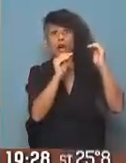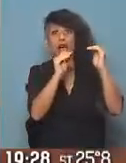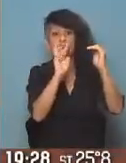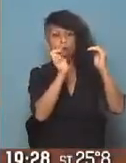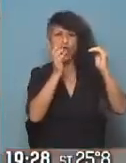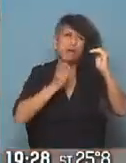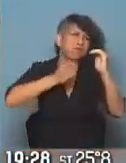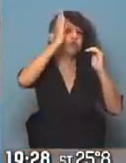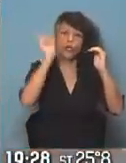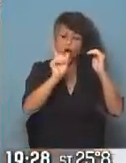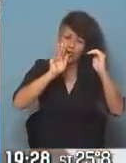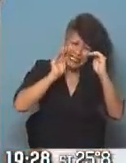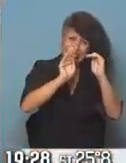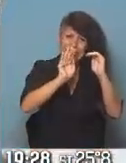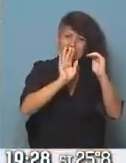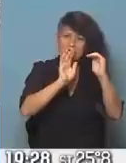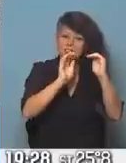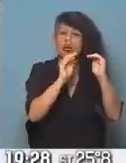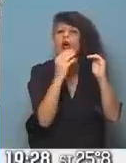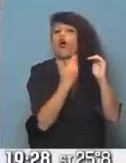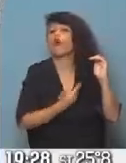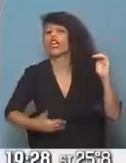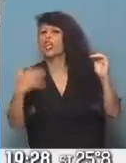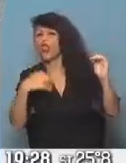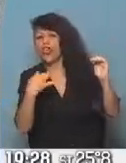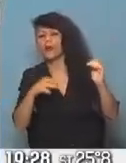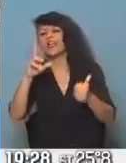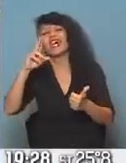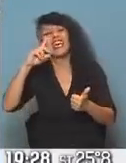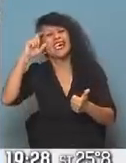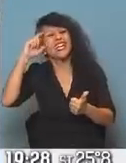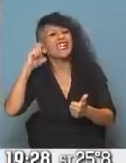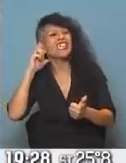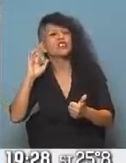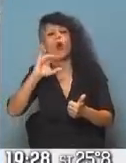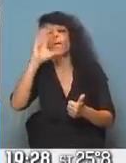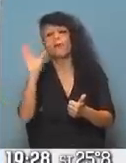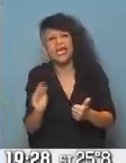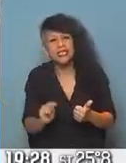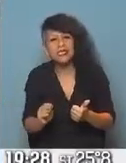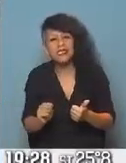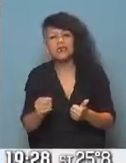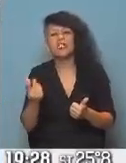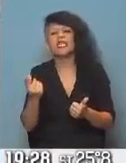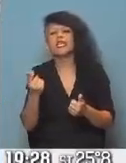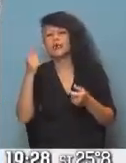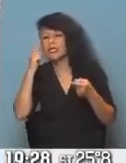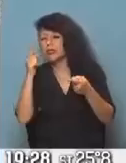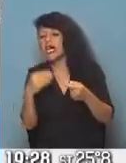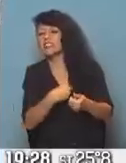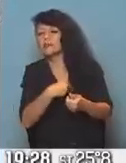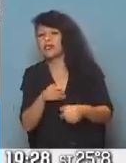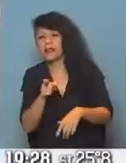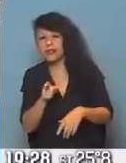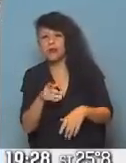la inflación en una segunda vuelta el gobierno tiene que bajar riesgo país y expectativa de devaluación por eso necesita lamentablemente la